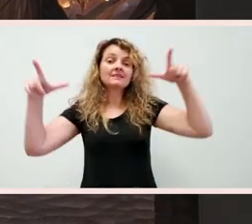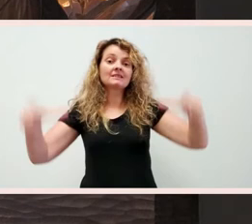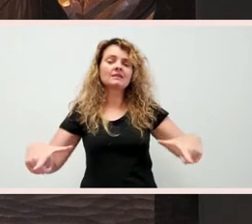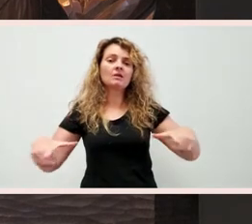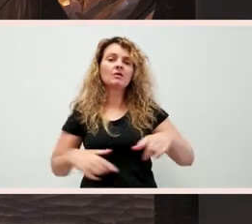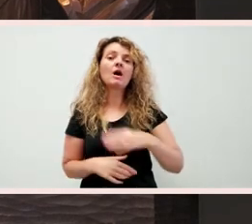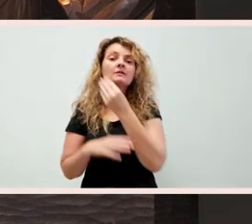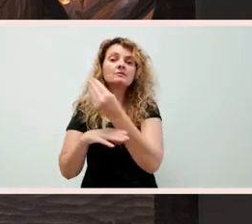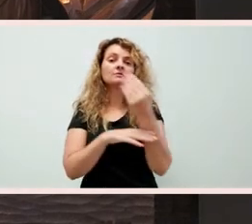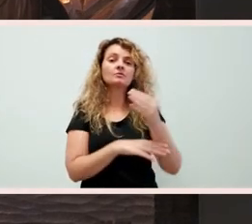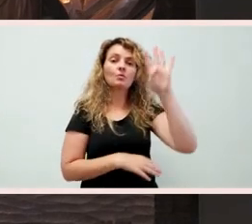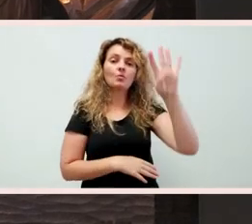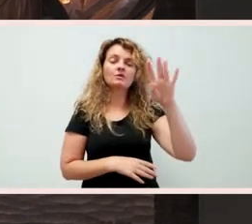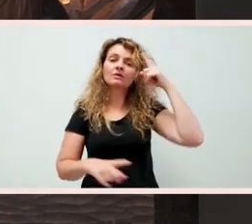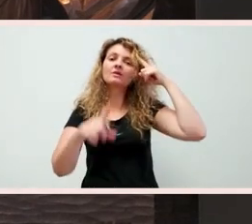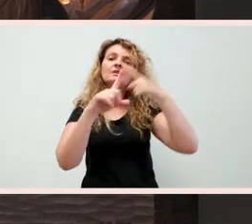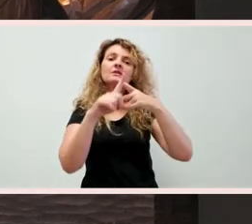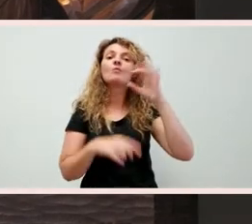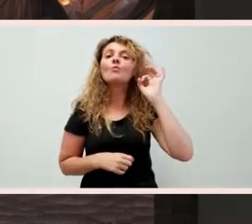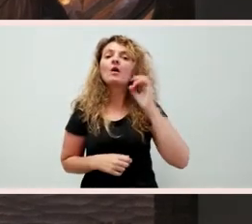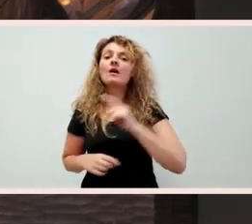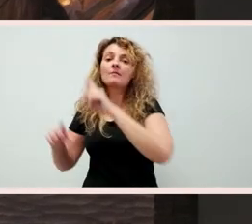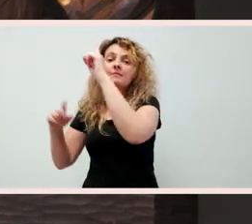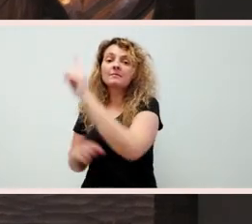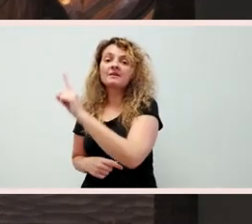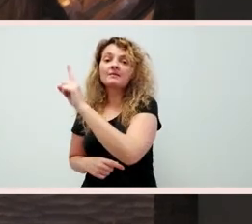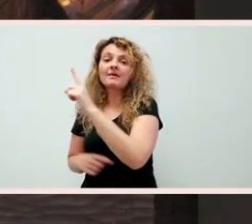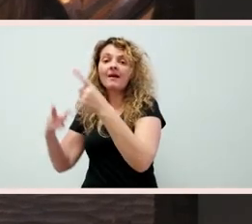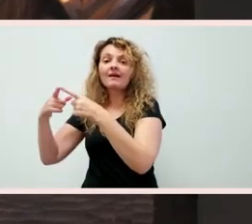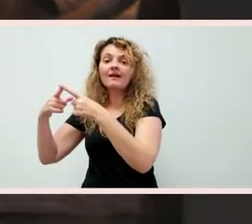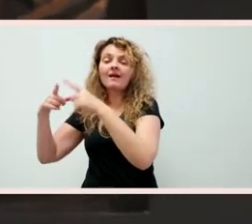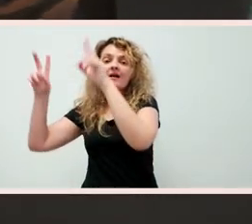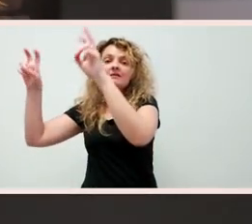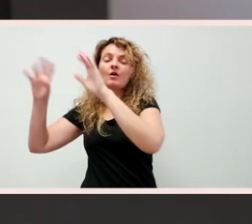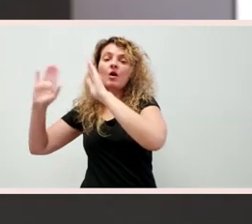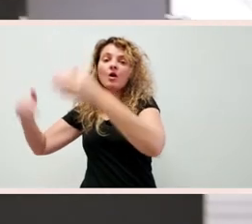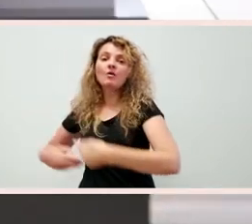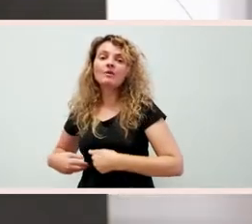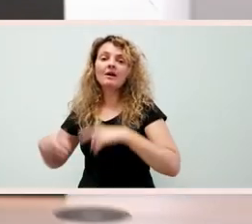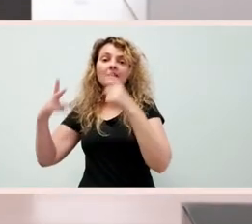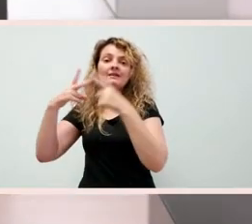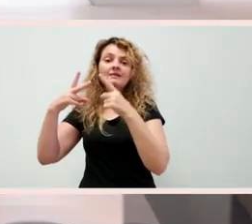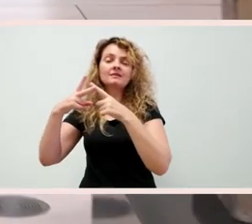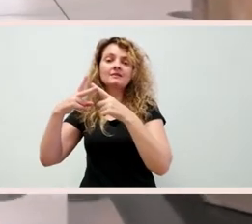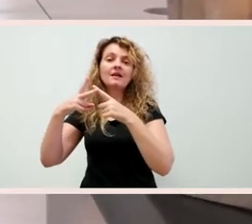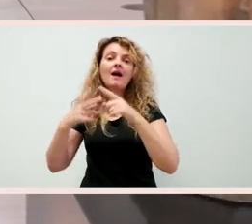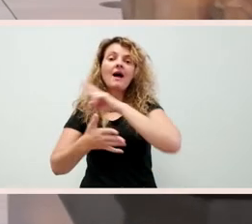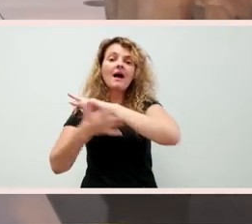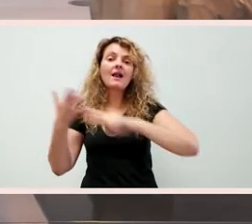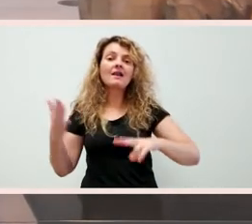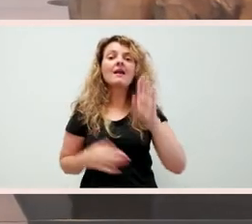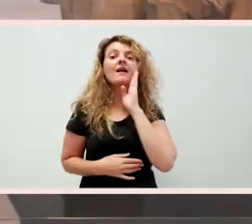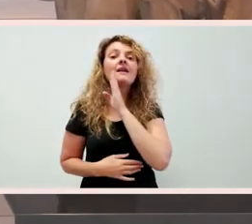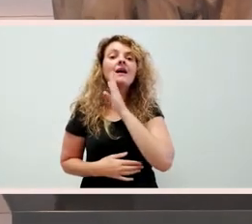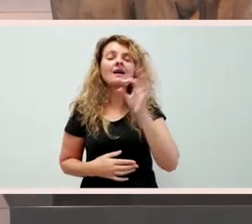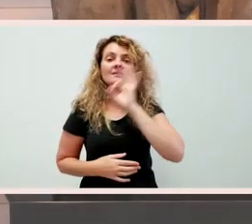temos 4 esculturas adicadas ás mulleres. A primeira sería Que volva, a seguinte sería Galicia, nai